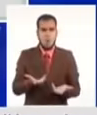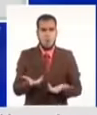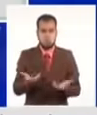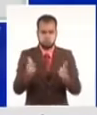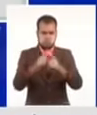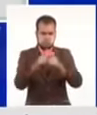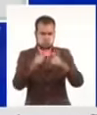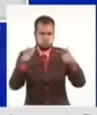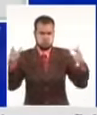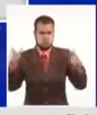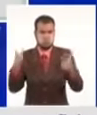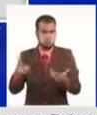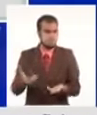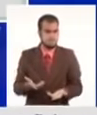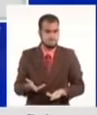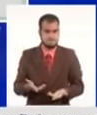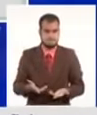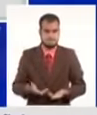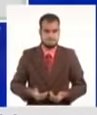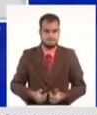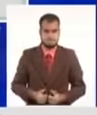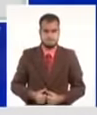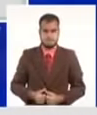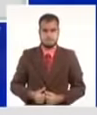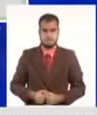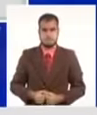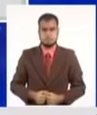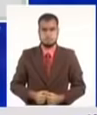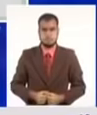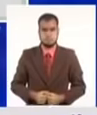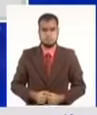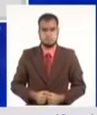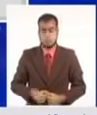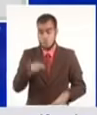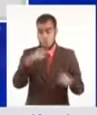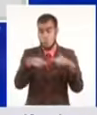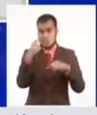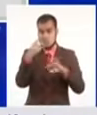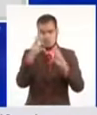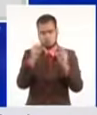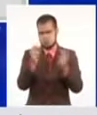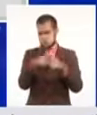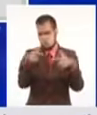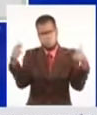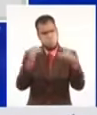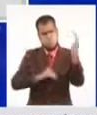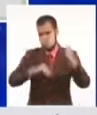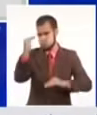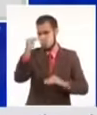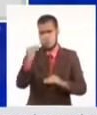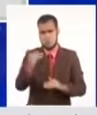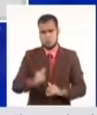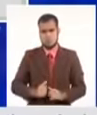6.300 casos diarios. Hoy, con la cifra más elevada de casos autóctonos,